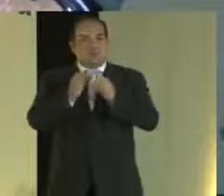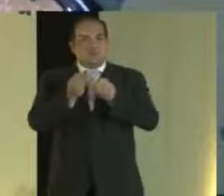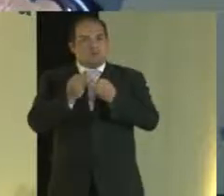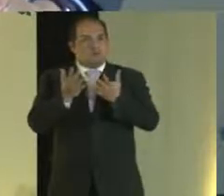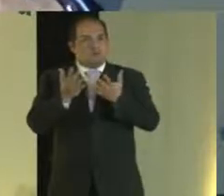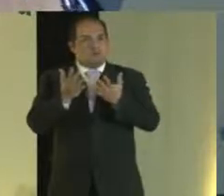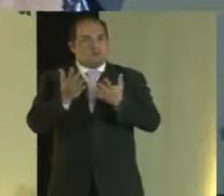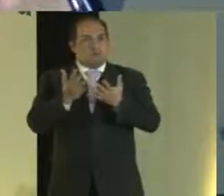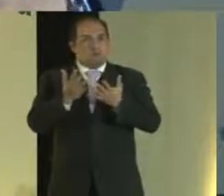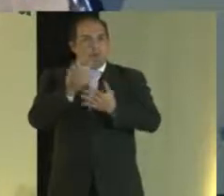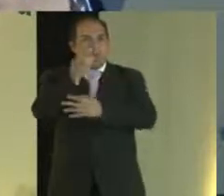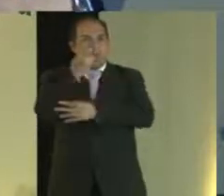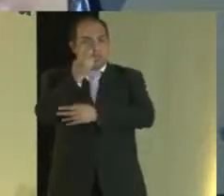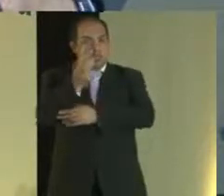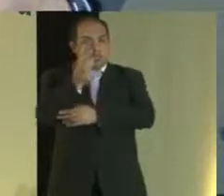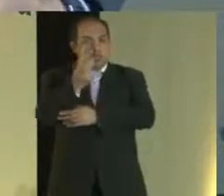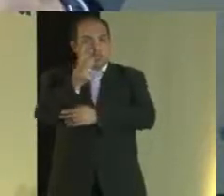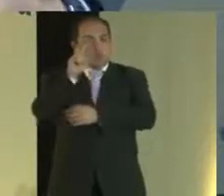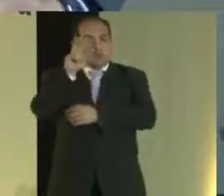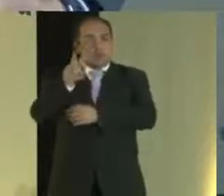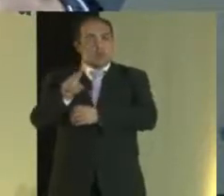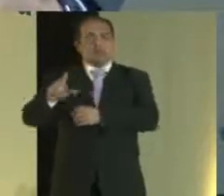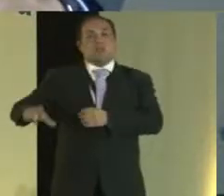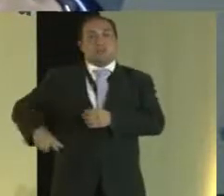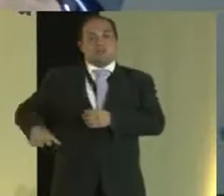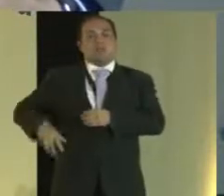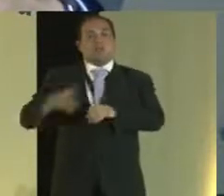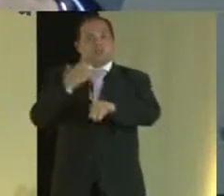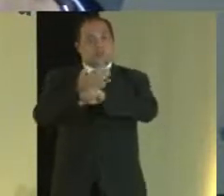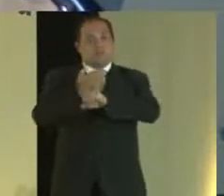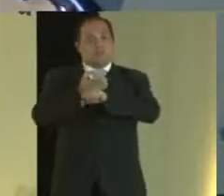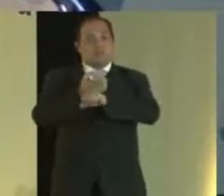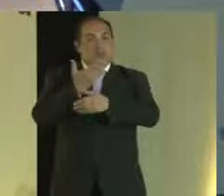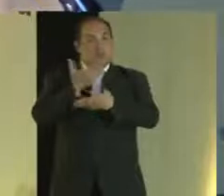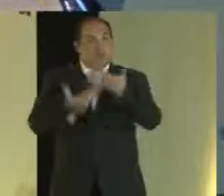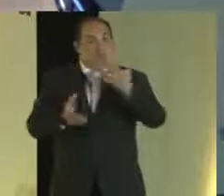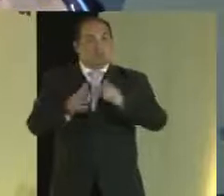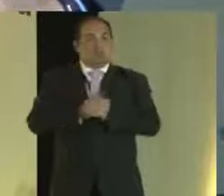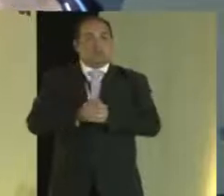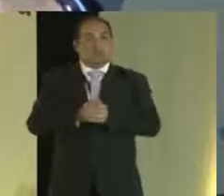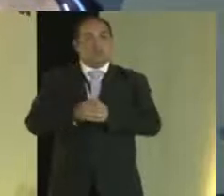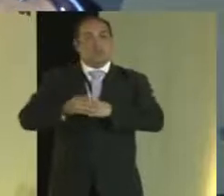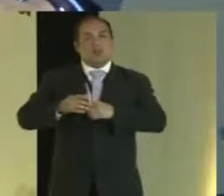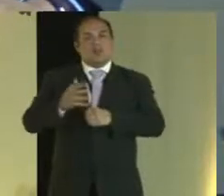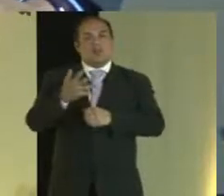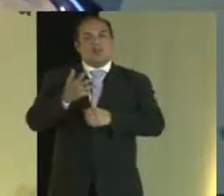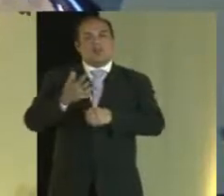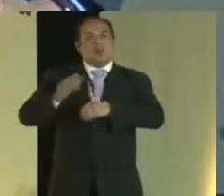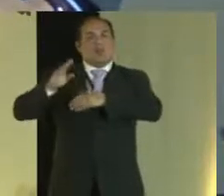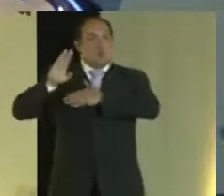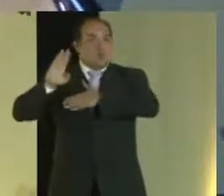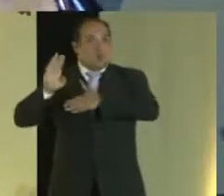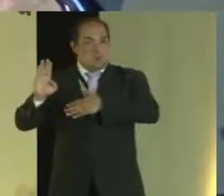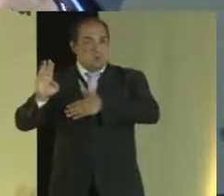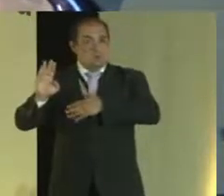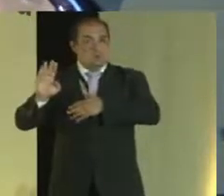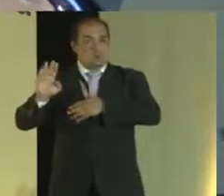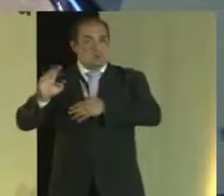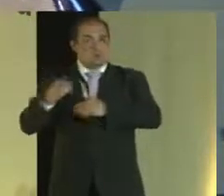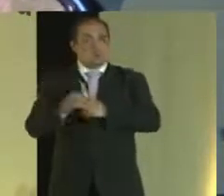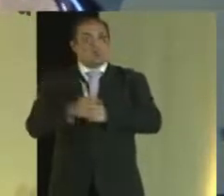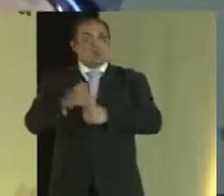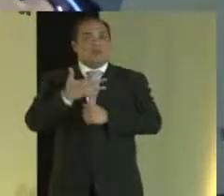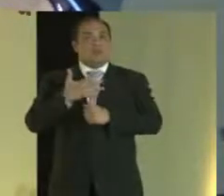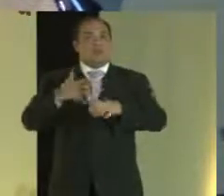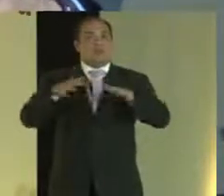cierta. Es verdad que el gobierno de Estados Unidos actual está comprometida con el cambio